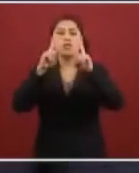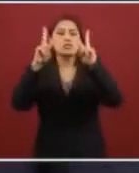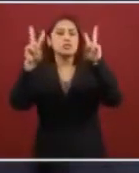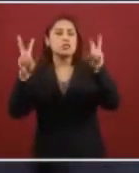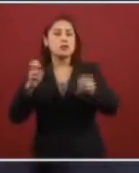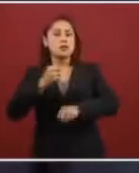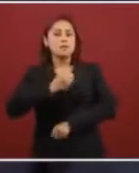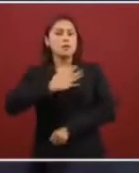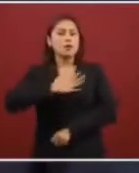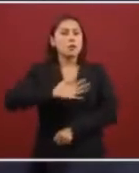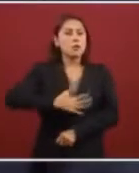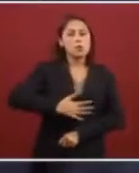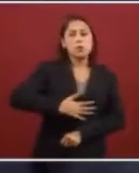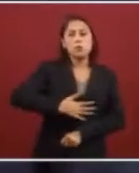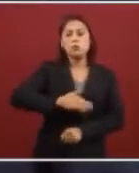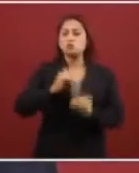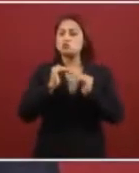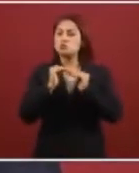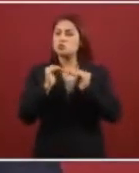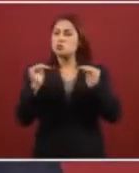and democracy.